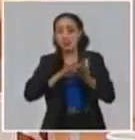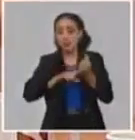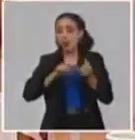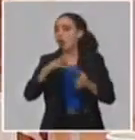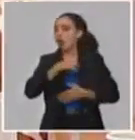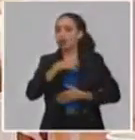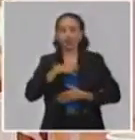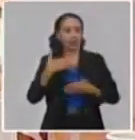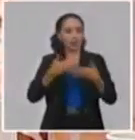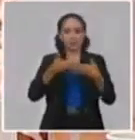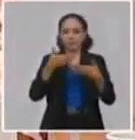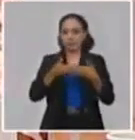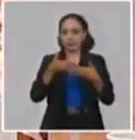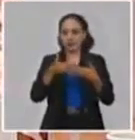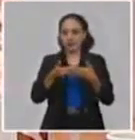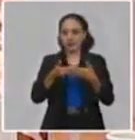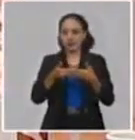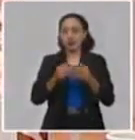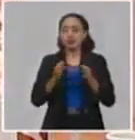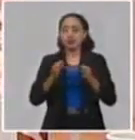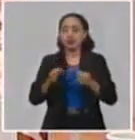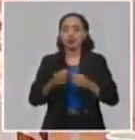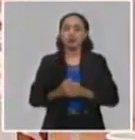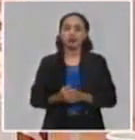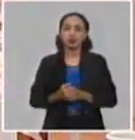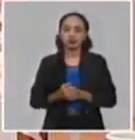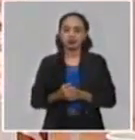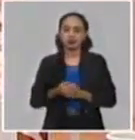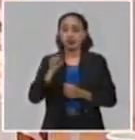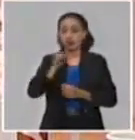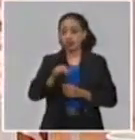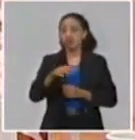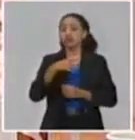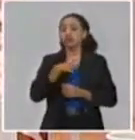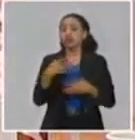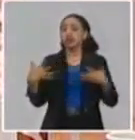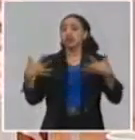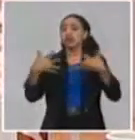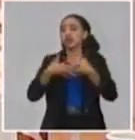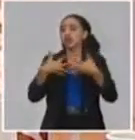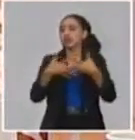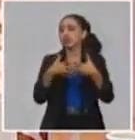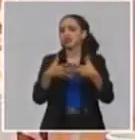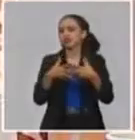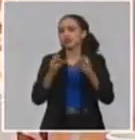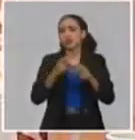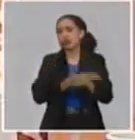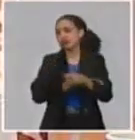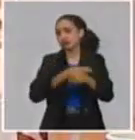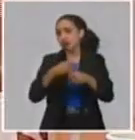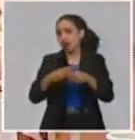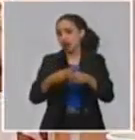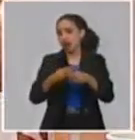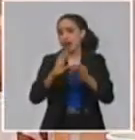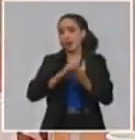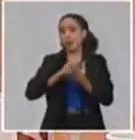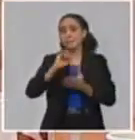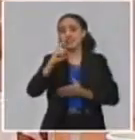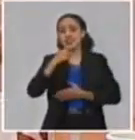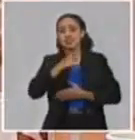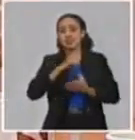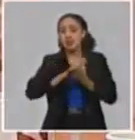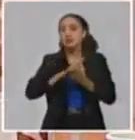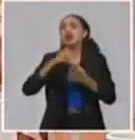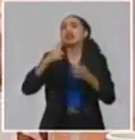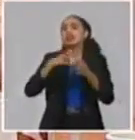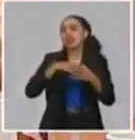G-Comex, que es un OCDE, que tiene relación, vamos a decir, histórica con el MINSEX, tiene un grupo de empresas